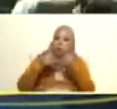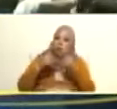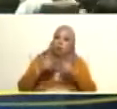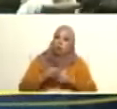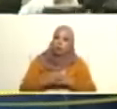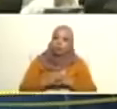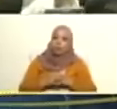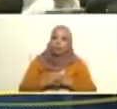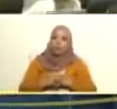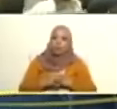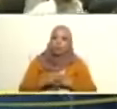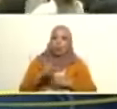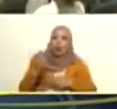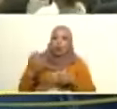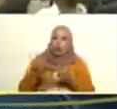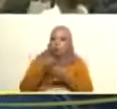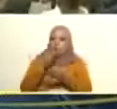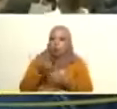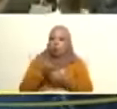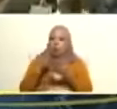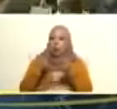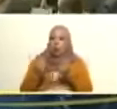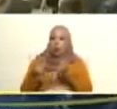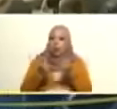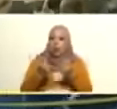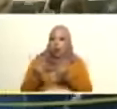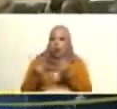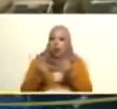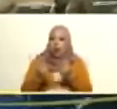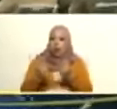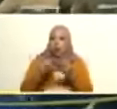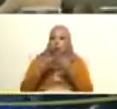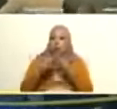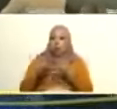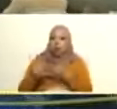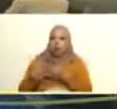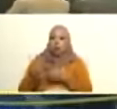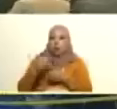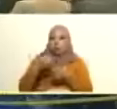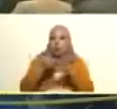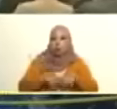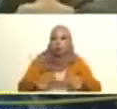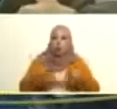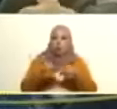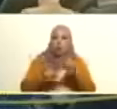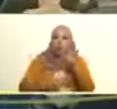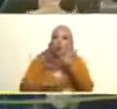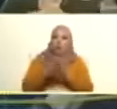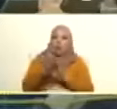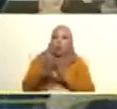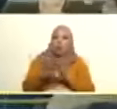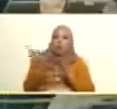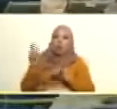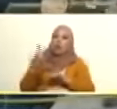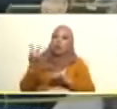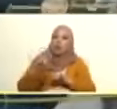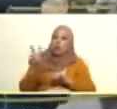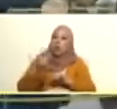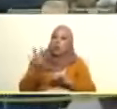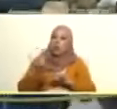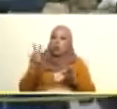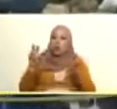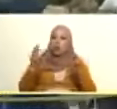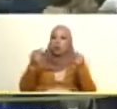en el Consejo Nacional de Economía, escenario del consenso por la recuperación y el crecimiento de una nueva